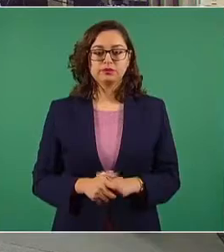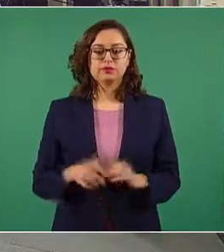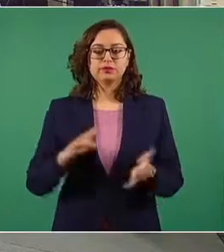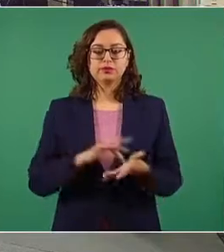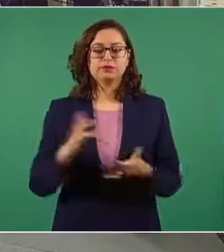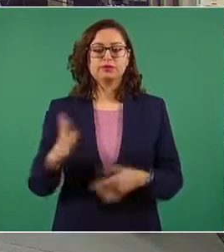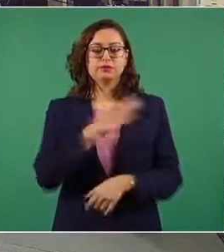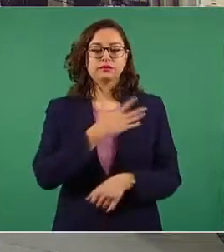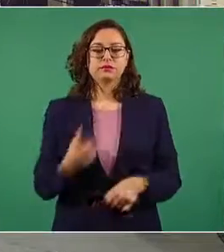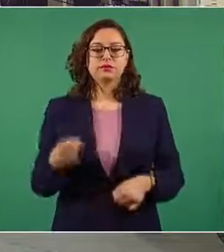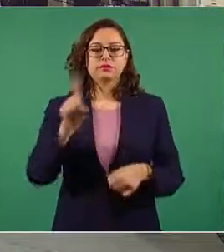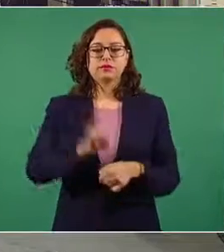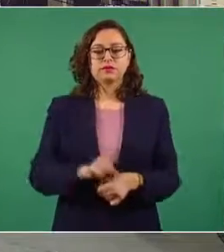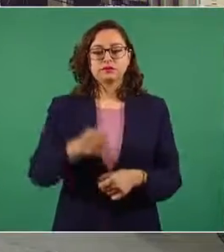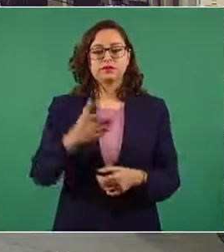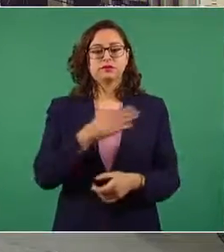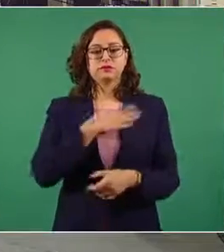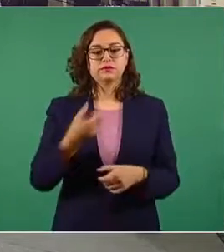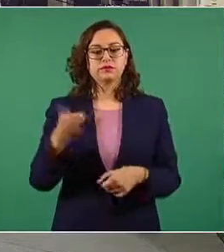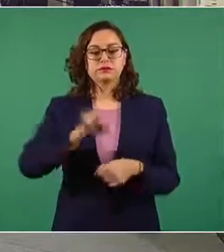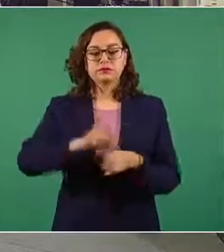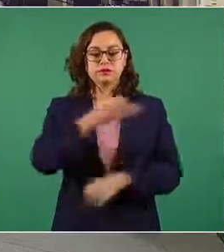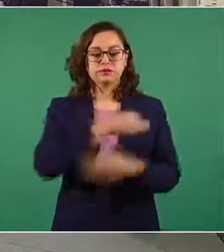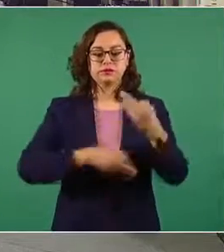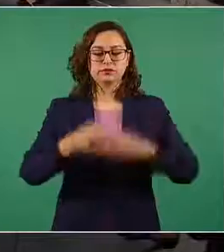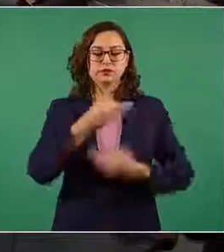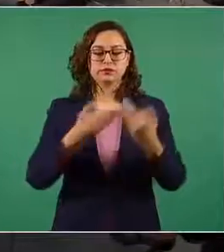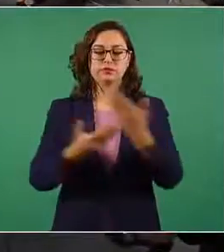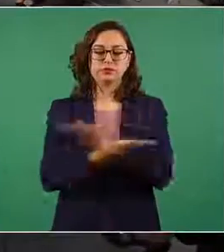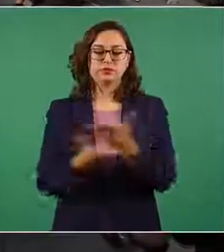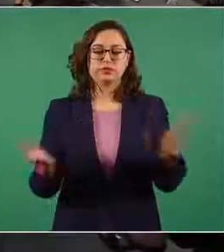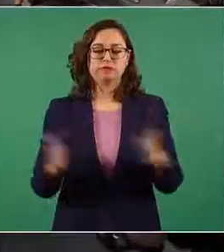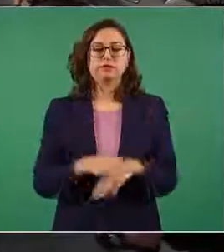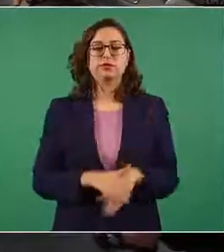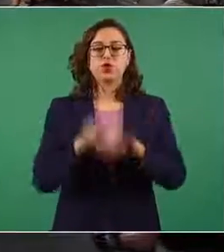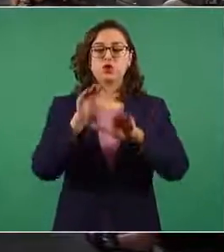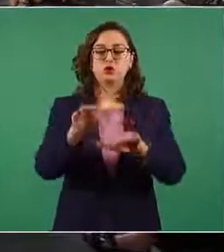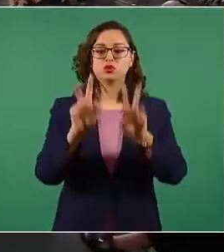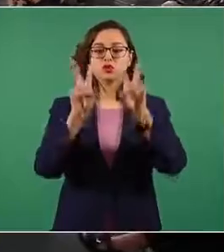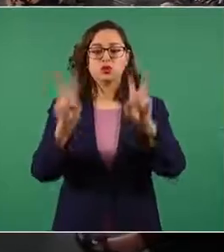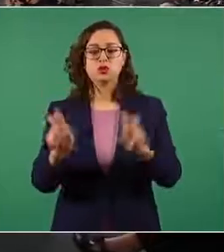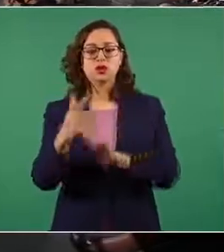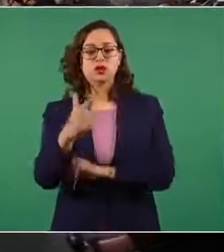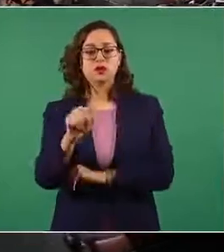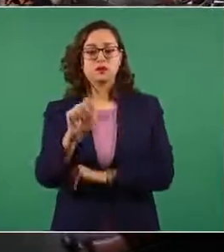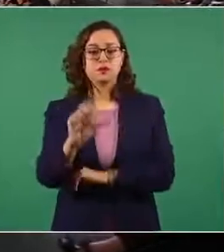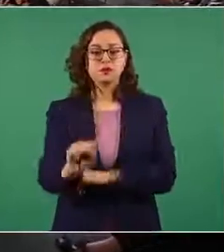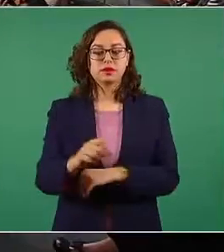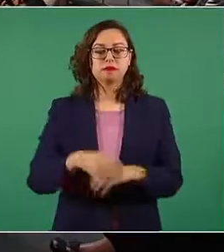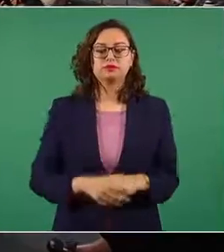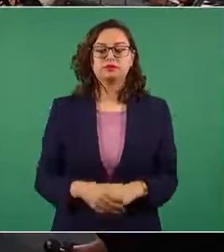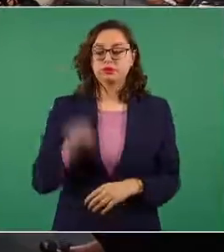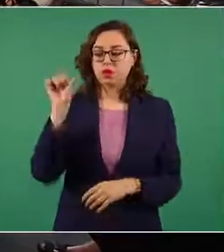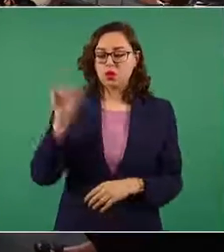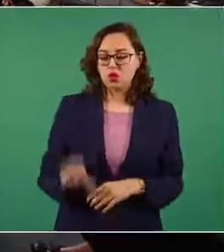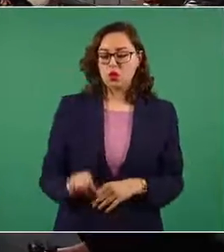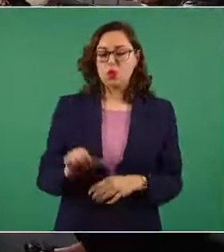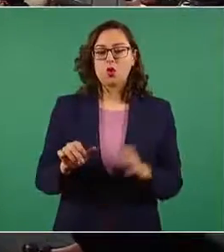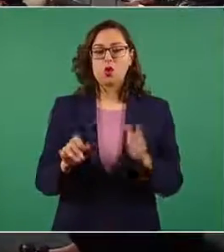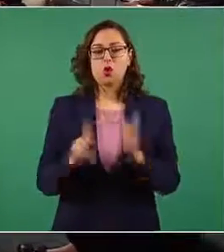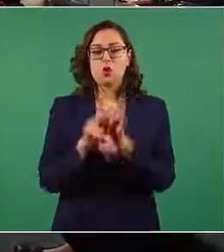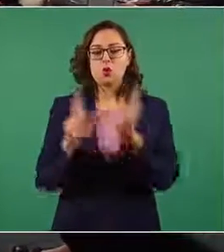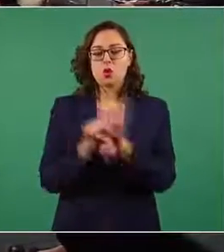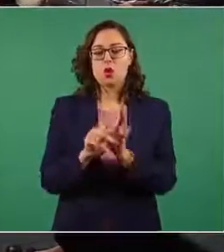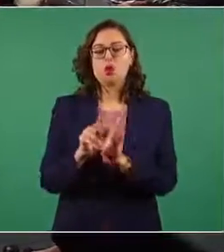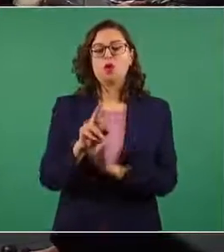Gracias. Buenos días, presidente. Buenos días a todos. Después, precisamente sobre el tema del gas, presidente, el día de hoy en Reforma publicamos un